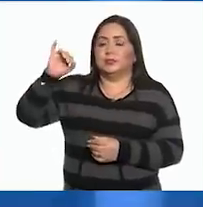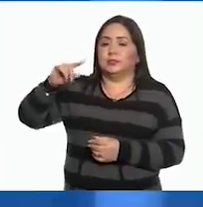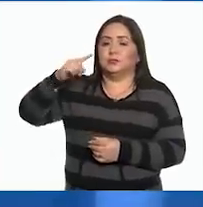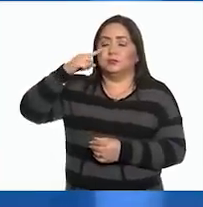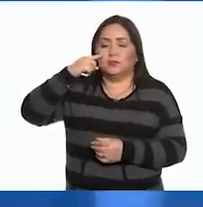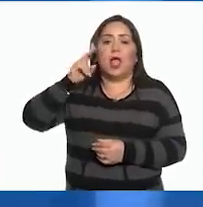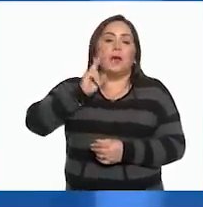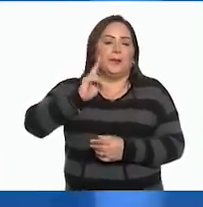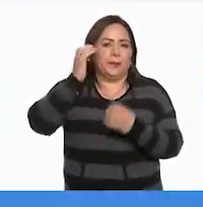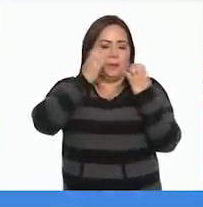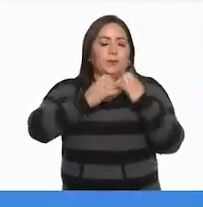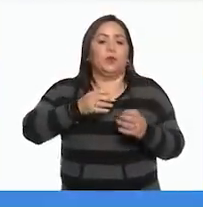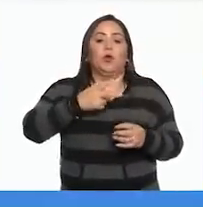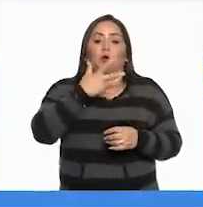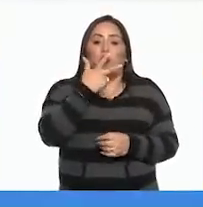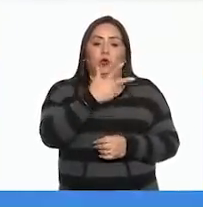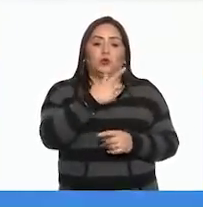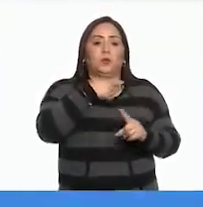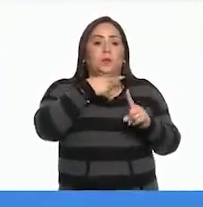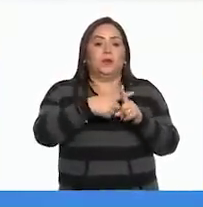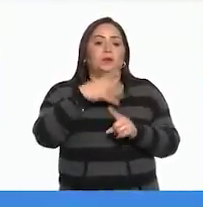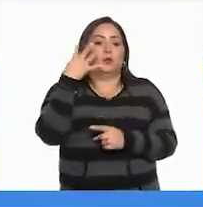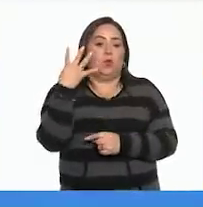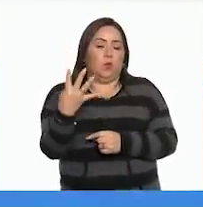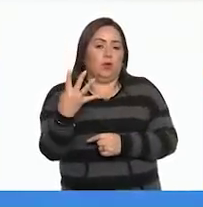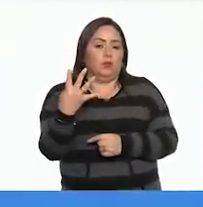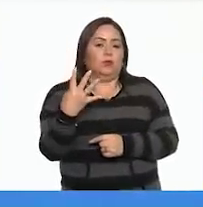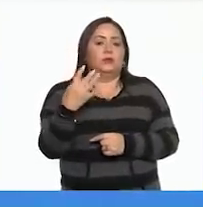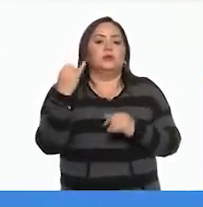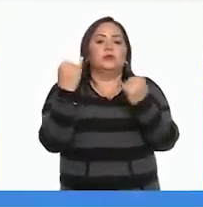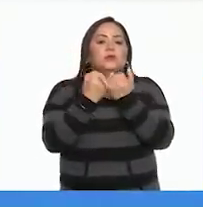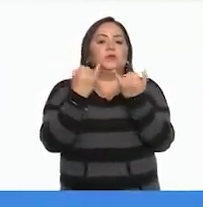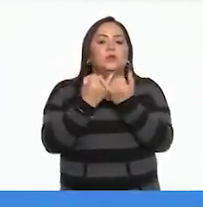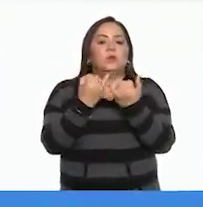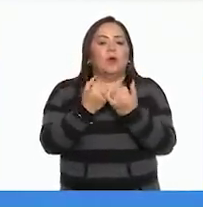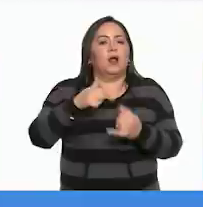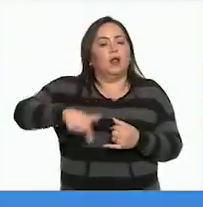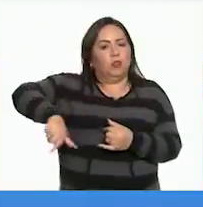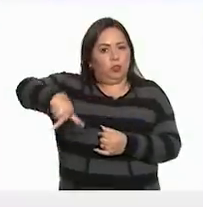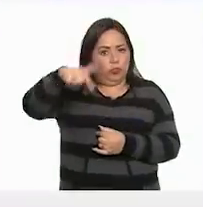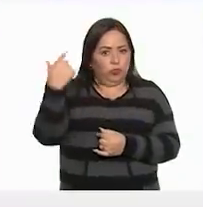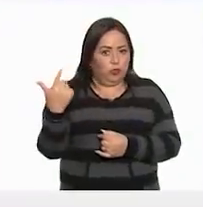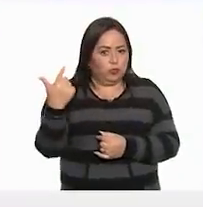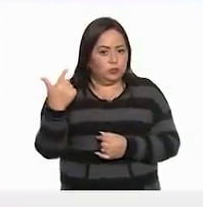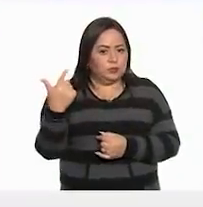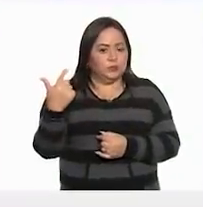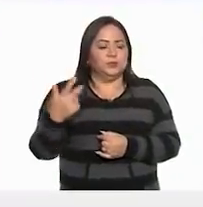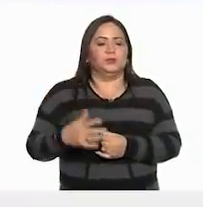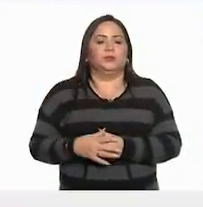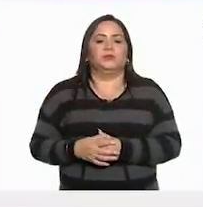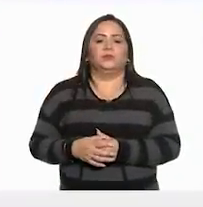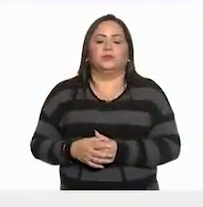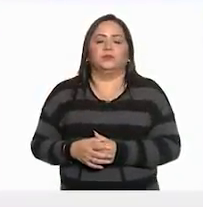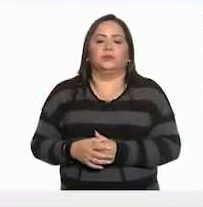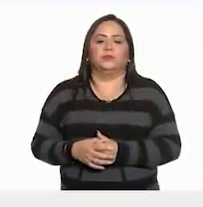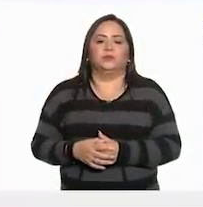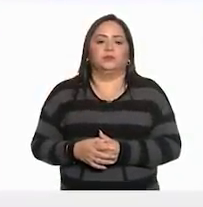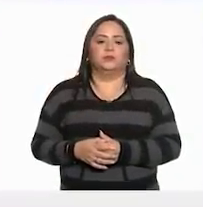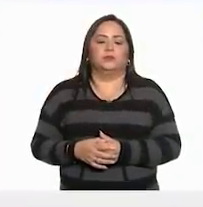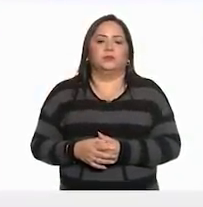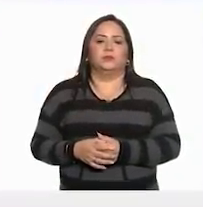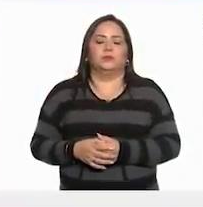a corroborar. 8 más 4 serían... 12. 12.